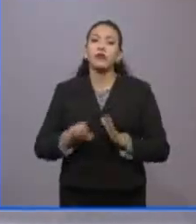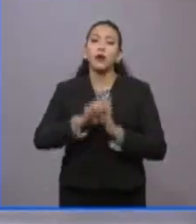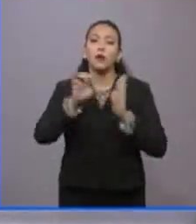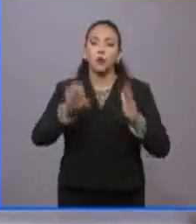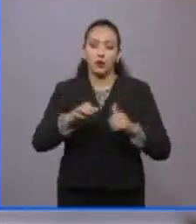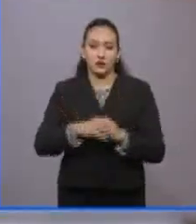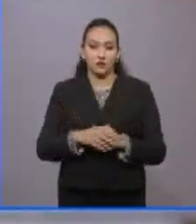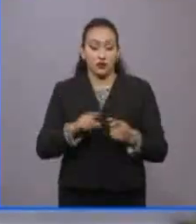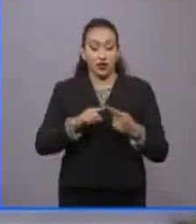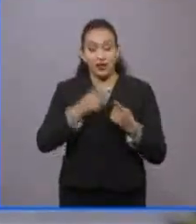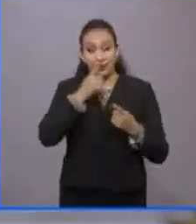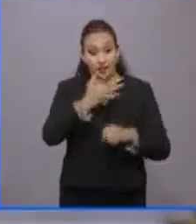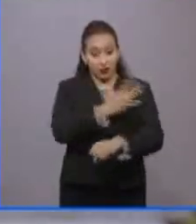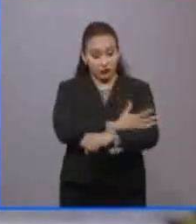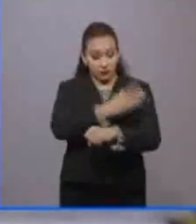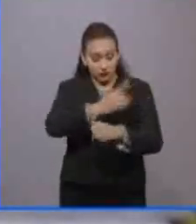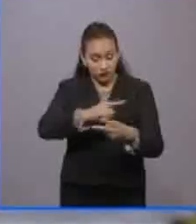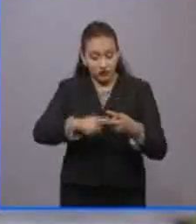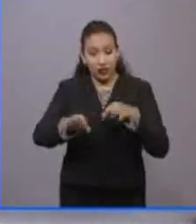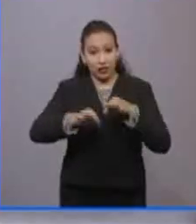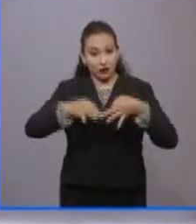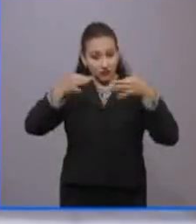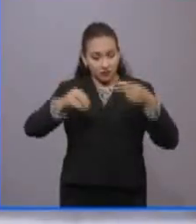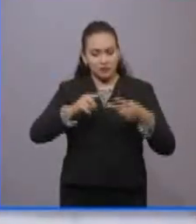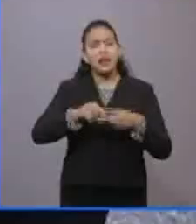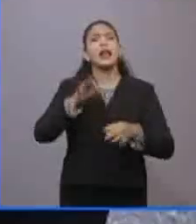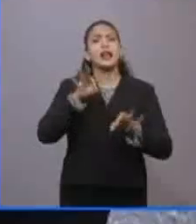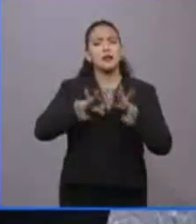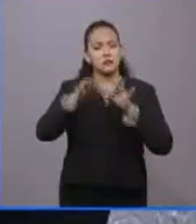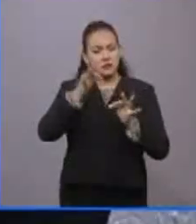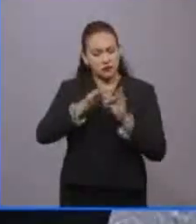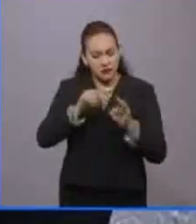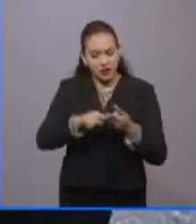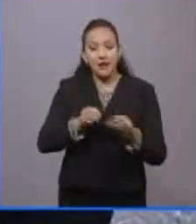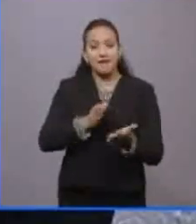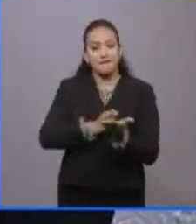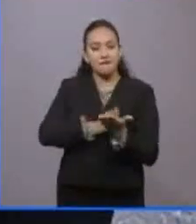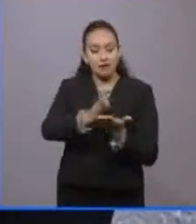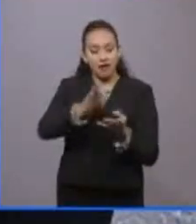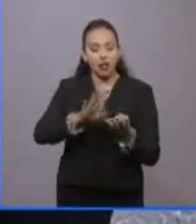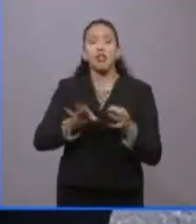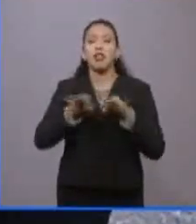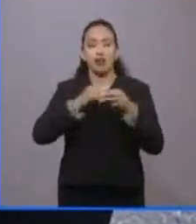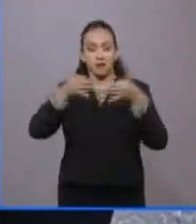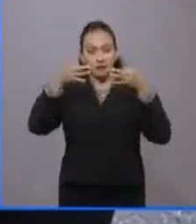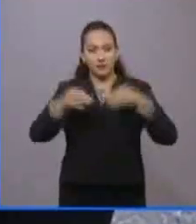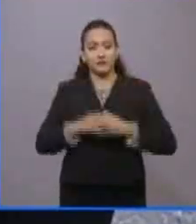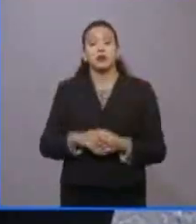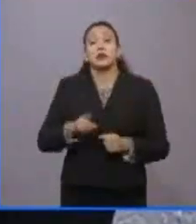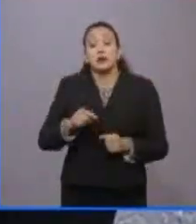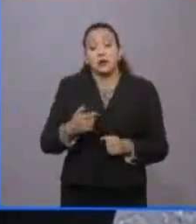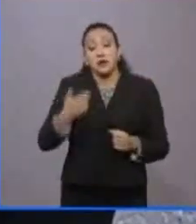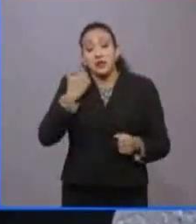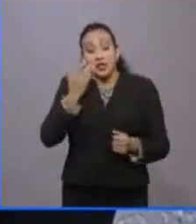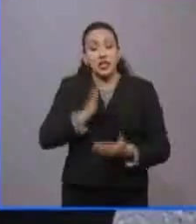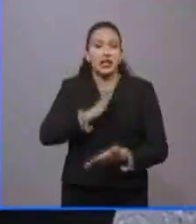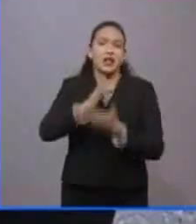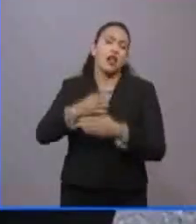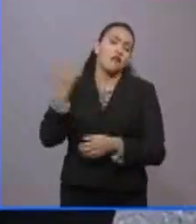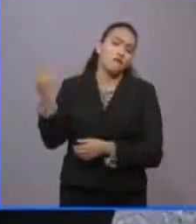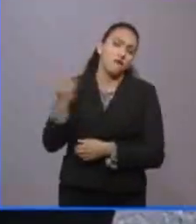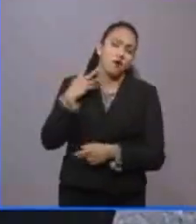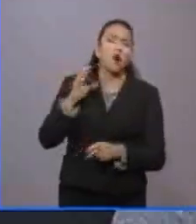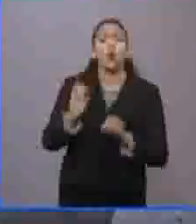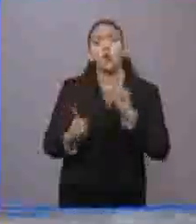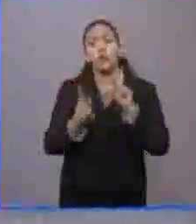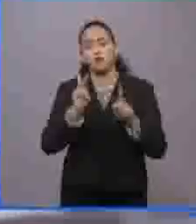el de honradez, eficacia, disciplina, lealtad e imparcialidad. Quienes requieran acudir a foros y debates organizados